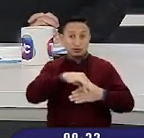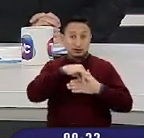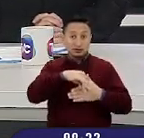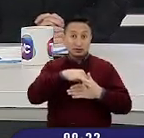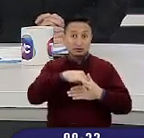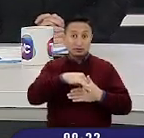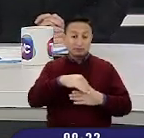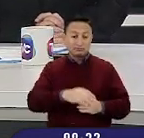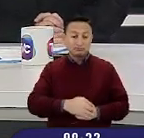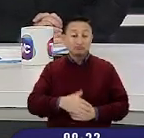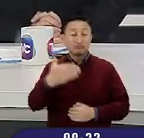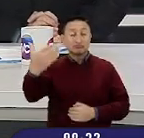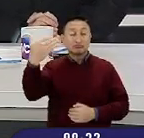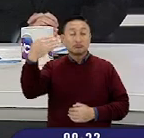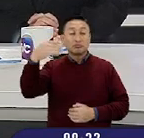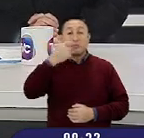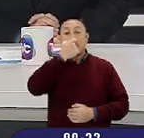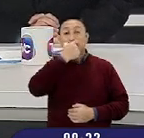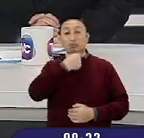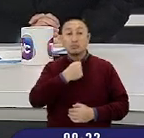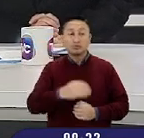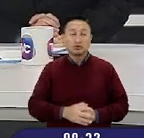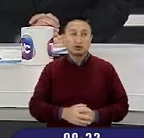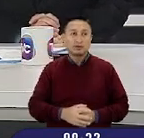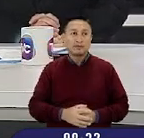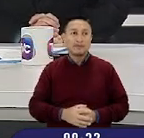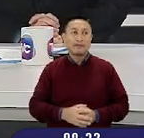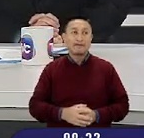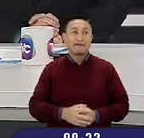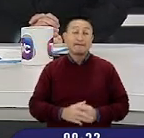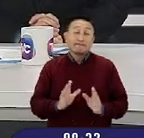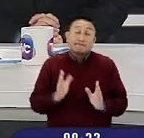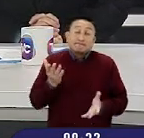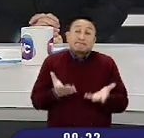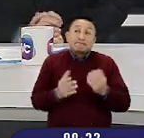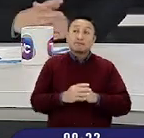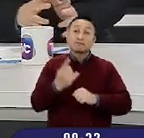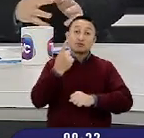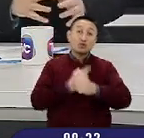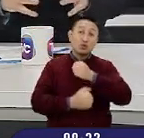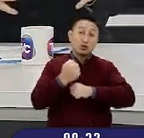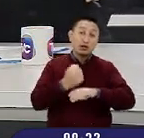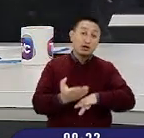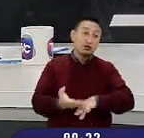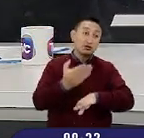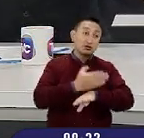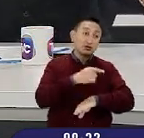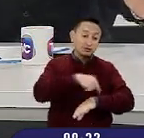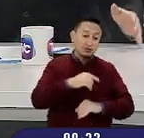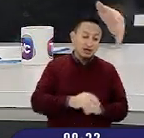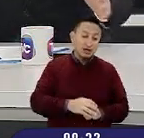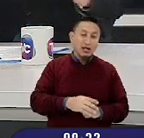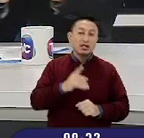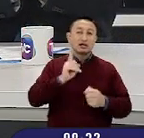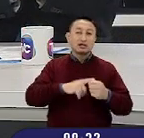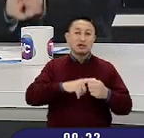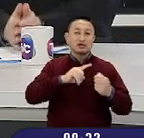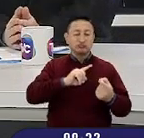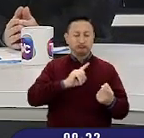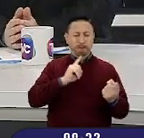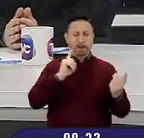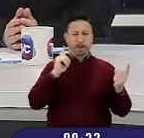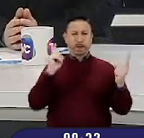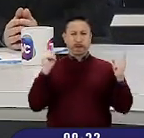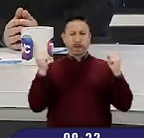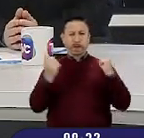de, pues, el alcalde Muñoz. Supuestamente desde hace un año están en esta transformación de la ciudad, de las capas